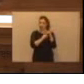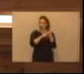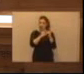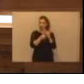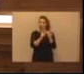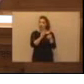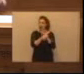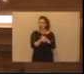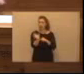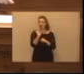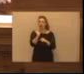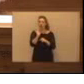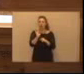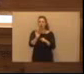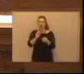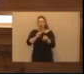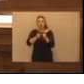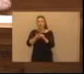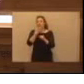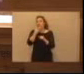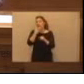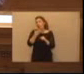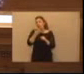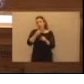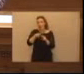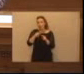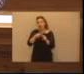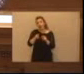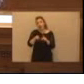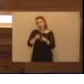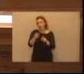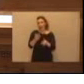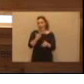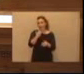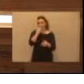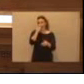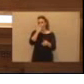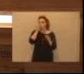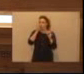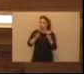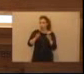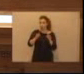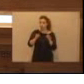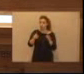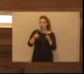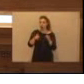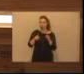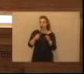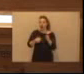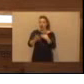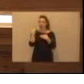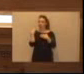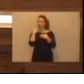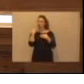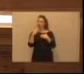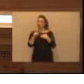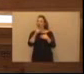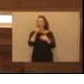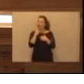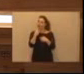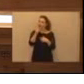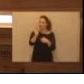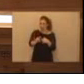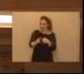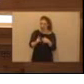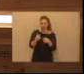si cambiaron los criterios de políticos como Cascos, que defiende este pinchazo, que en su momento dijo que no, pero ahora dice que sí. Yo esperaba que los señores de foro